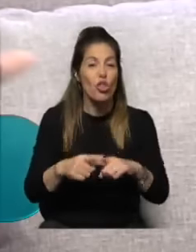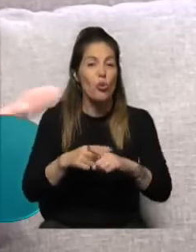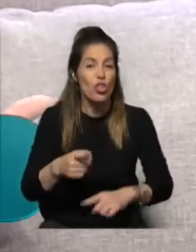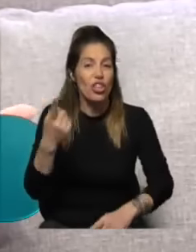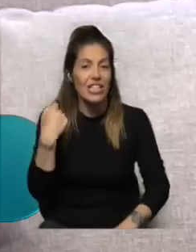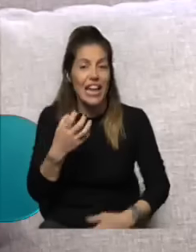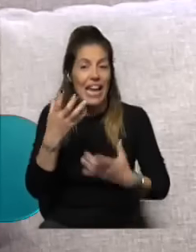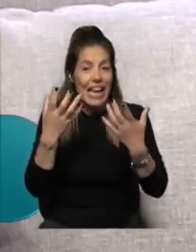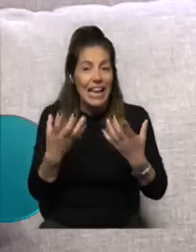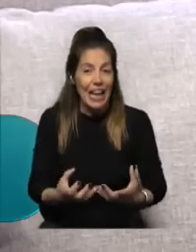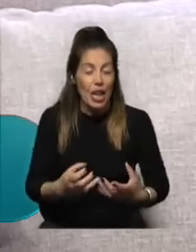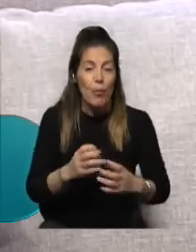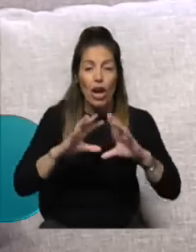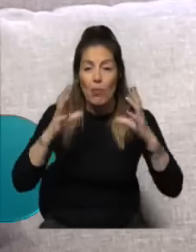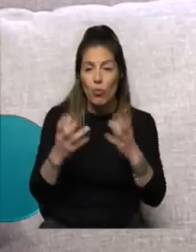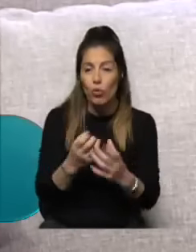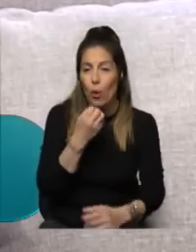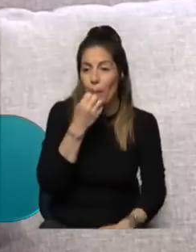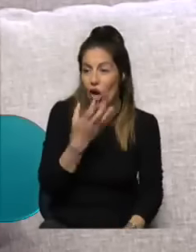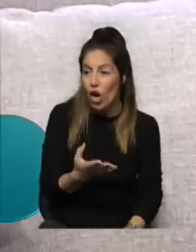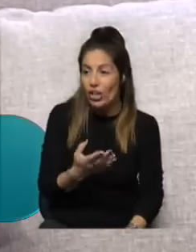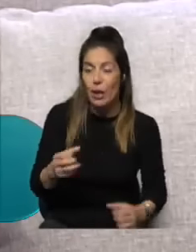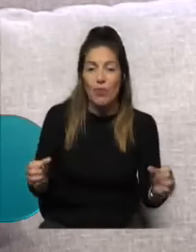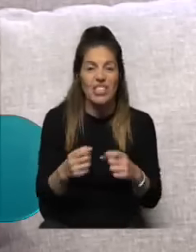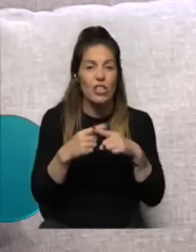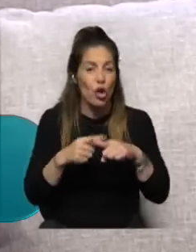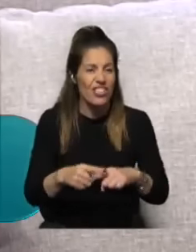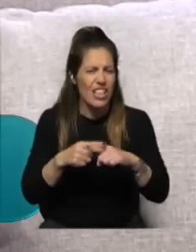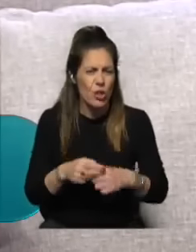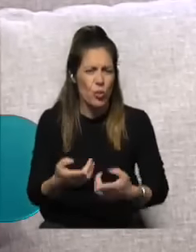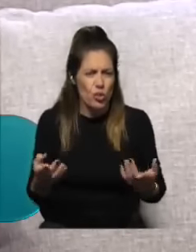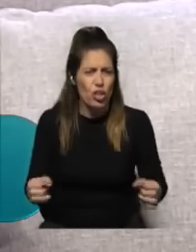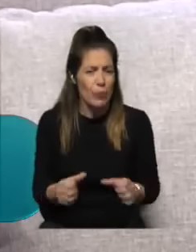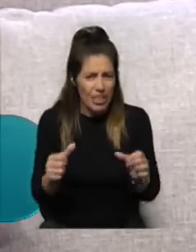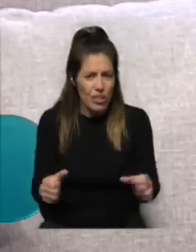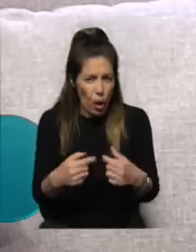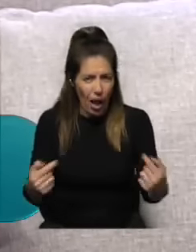sea mejor y estamos haciendo con esa discusión que se dio algo para eso,